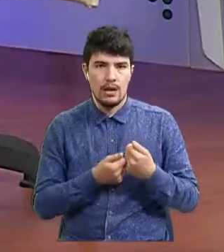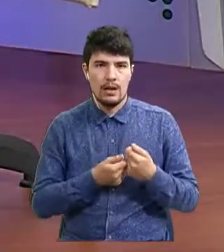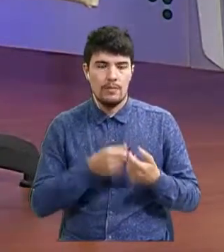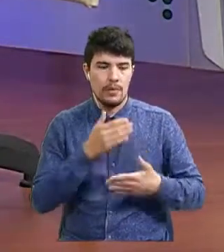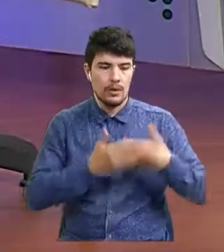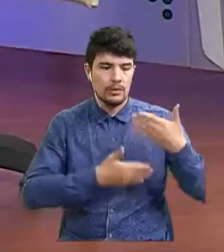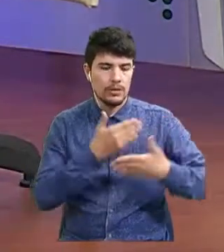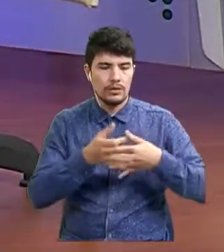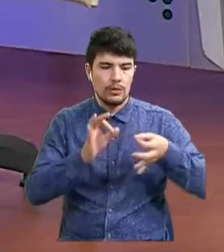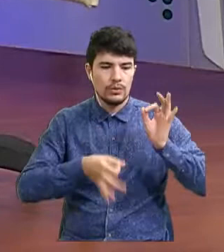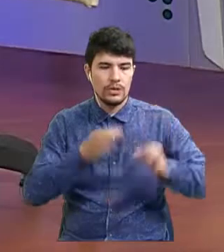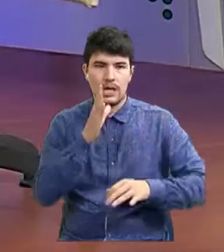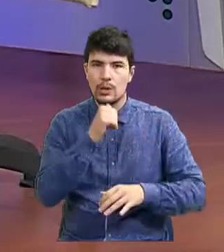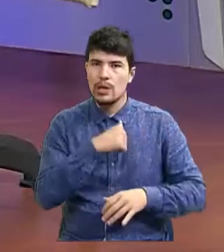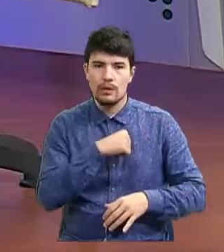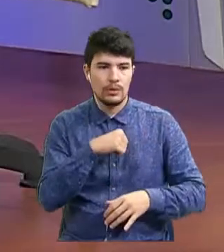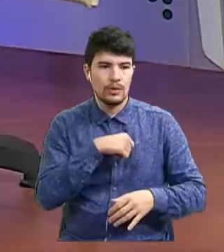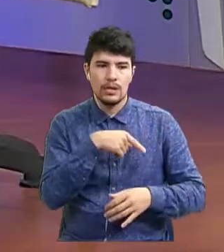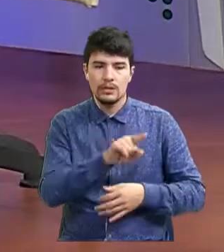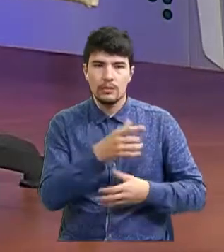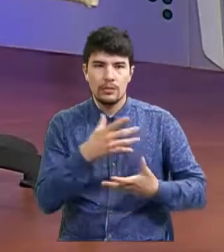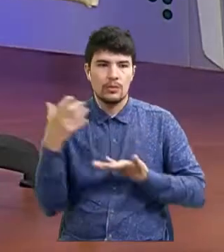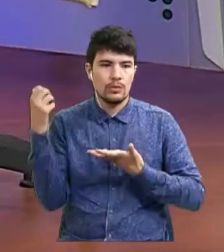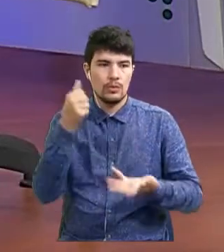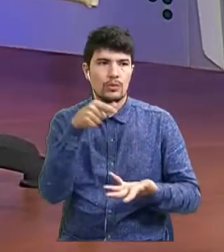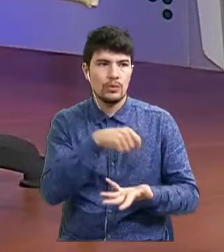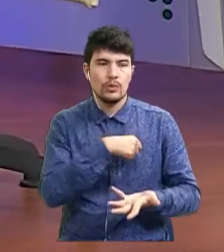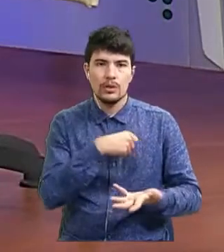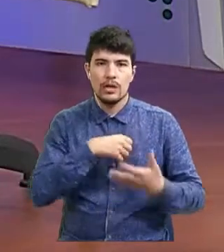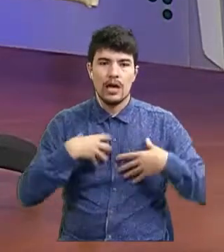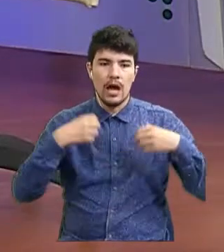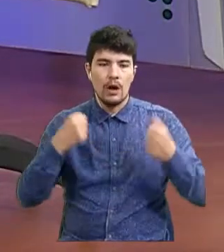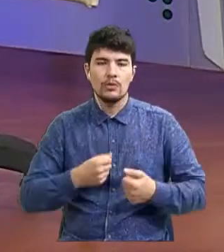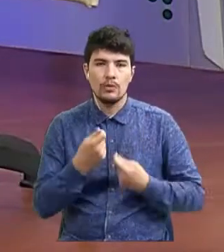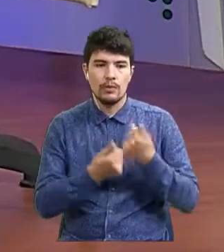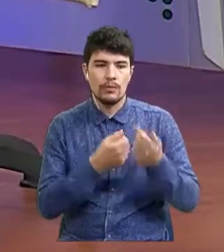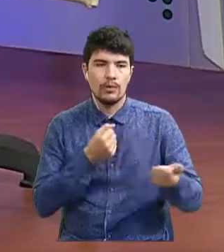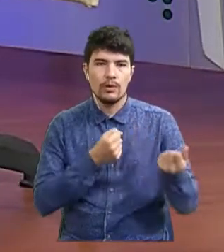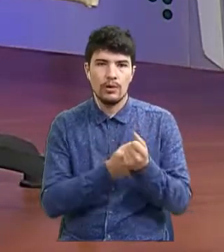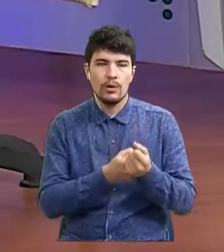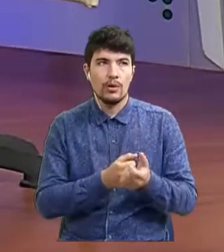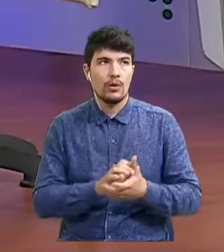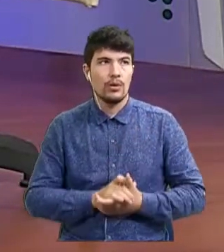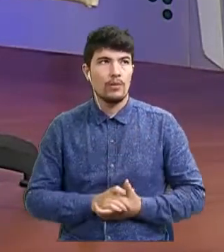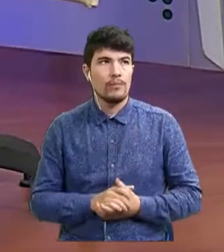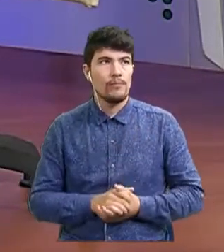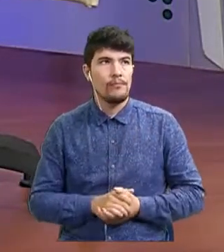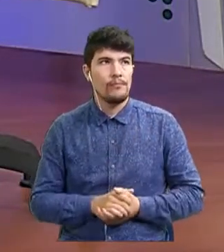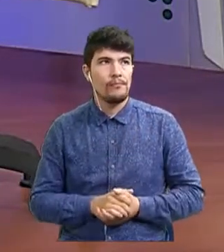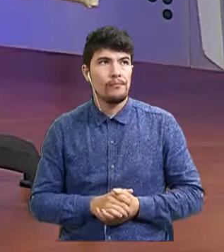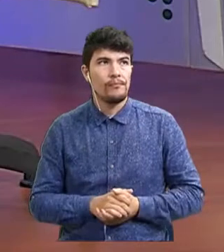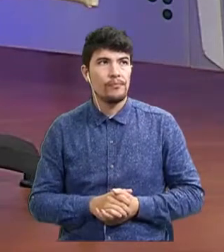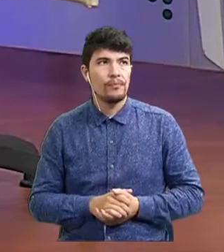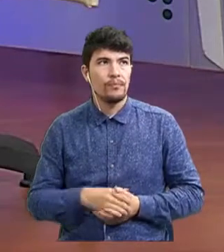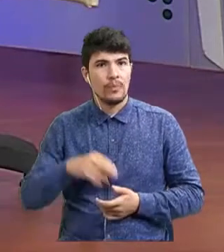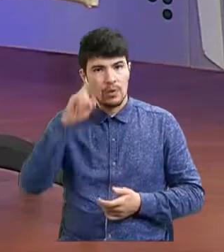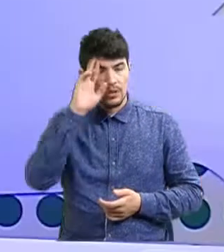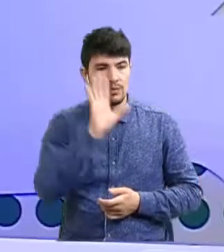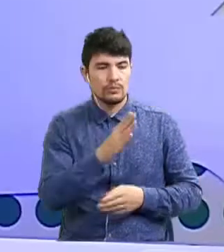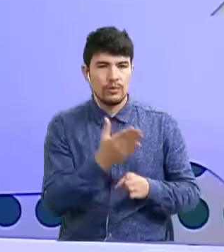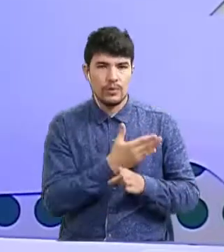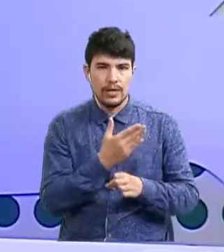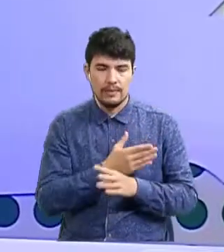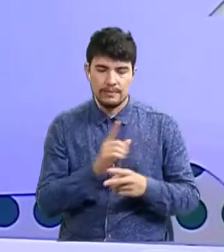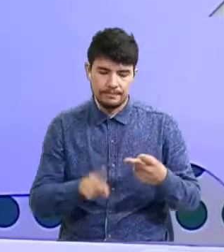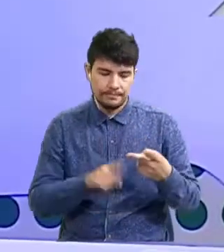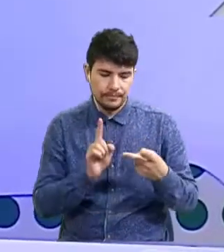no tiene una autonomía presupuestal, es una rama del poder público que no tiene autonomía presupuestal. De hecho, esa es una de las falencias que ha tenido.